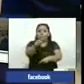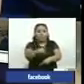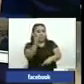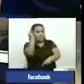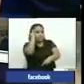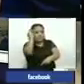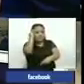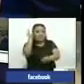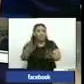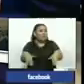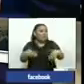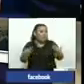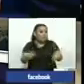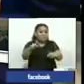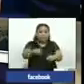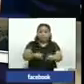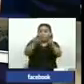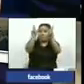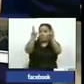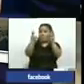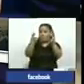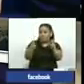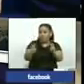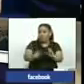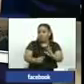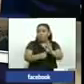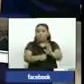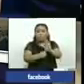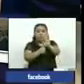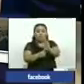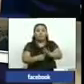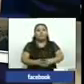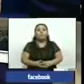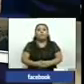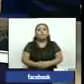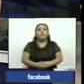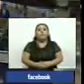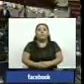las noticias que vamos a platicar esta noche con todos ustedes. Vamos con nuestros titulares.